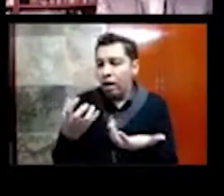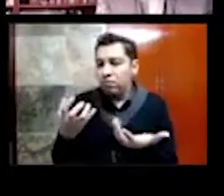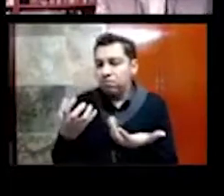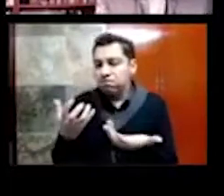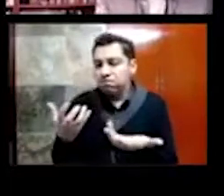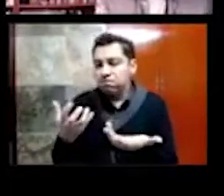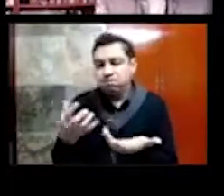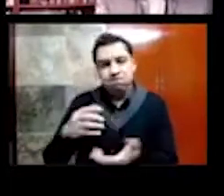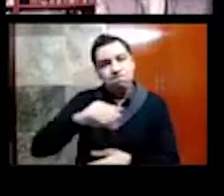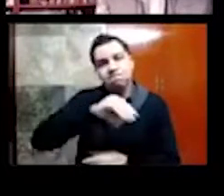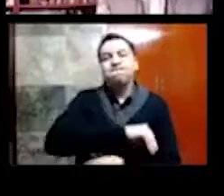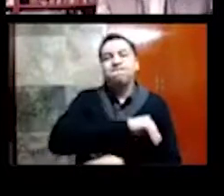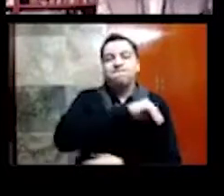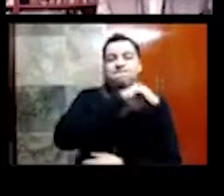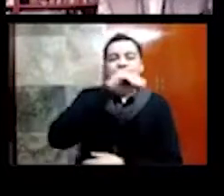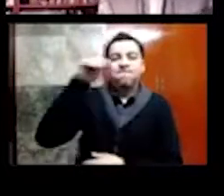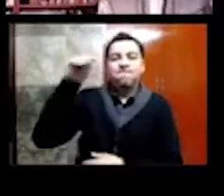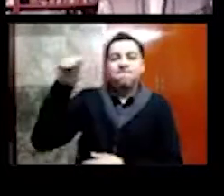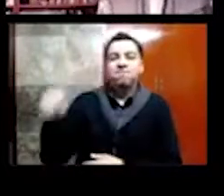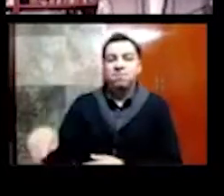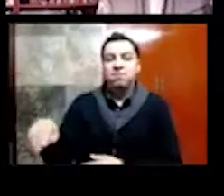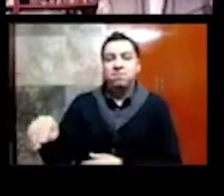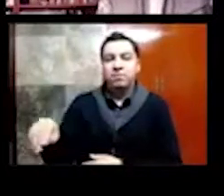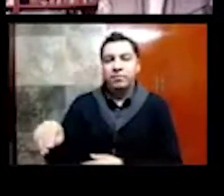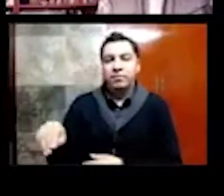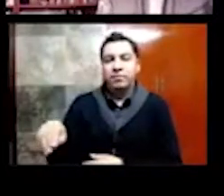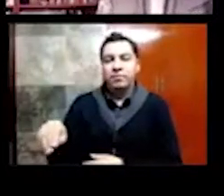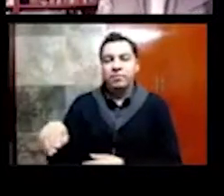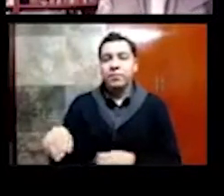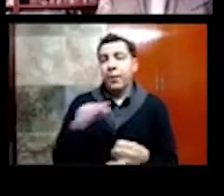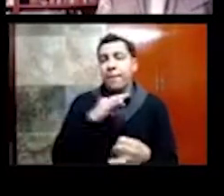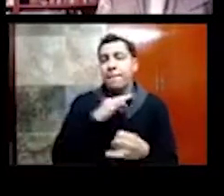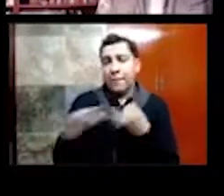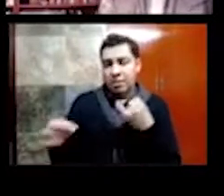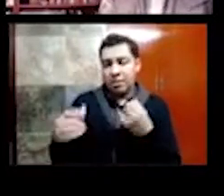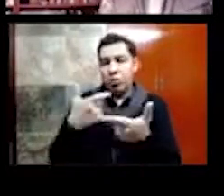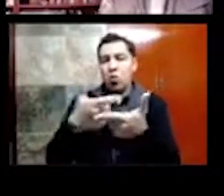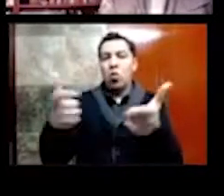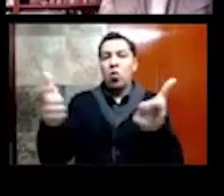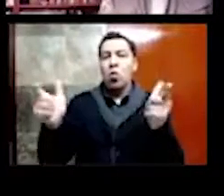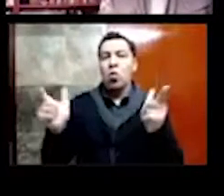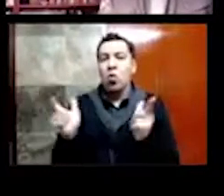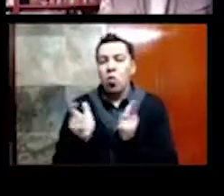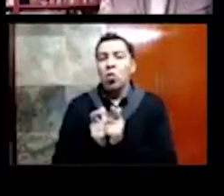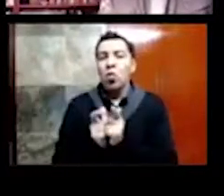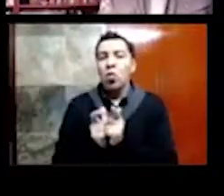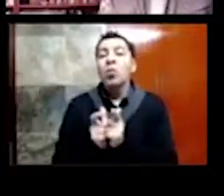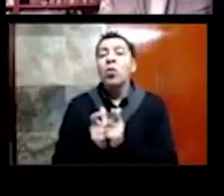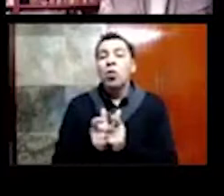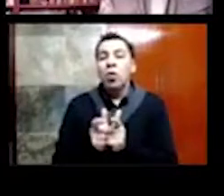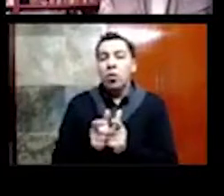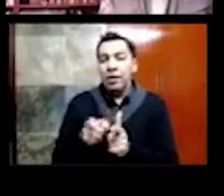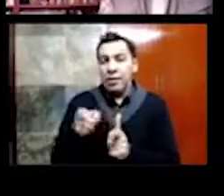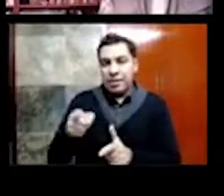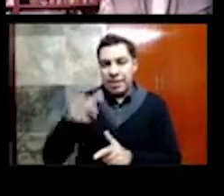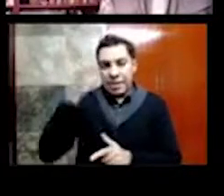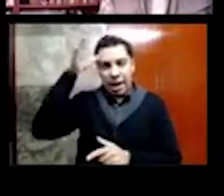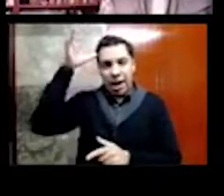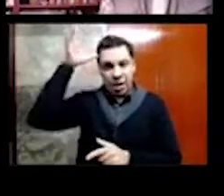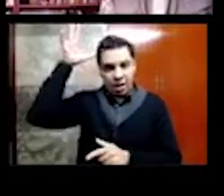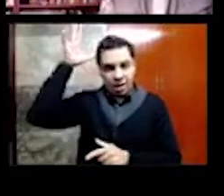tienen parentesco el último grupo que se acerca, que son ni más ni menos que los aztecas.